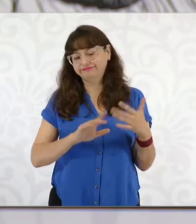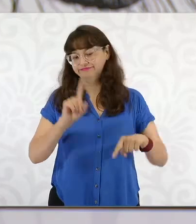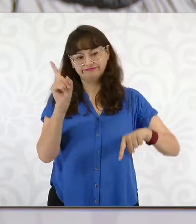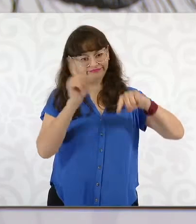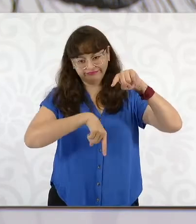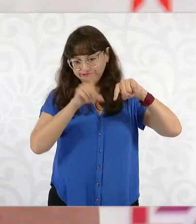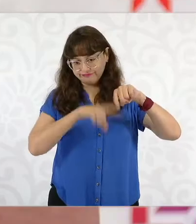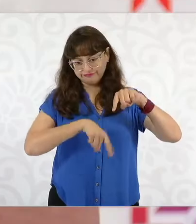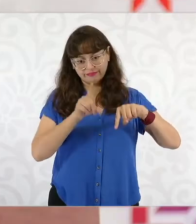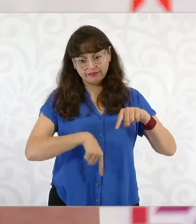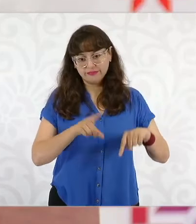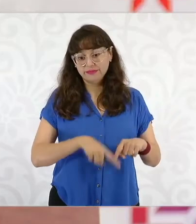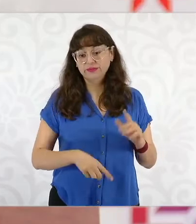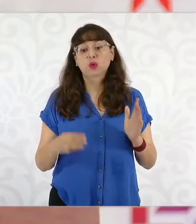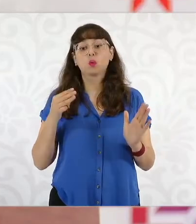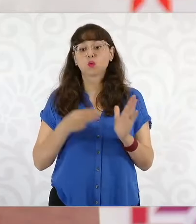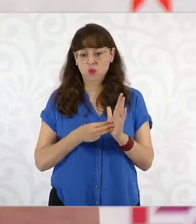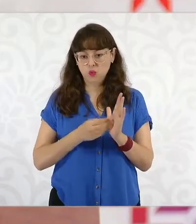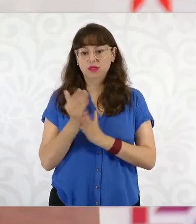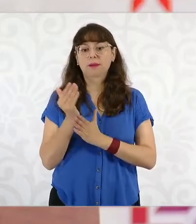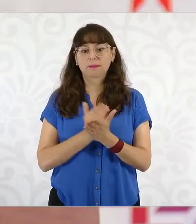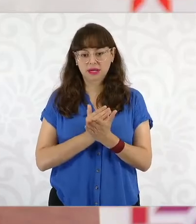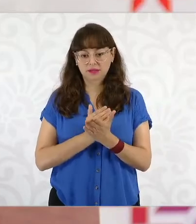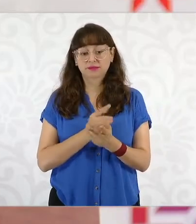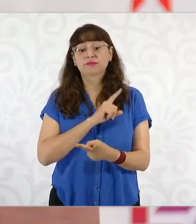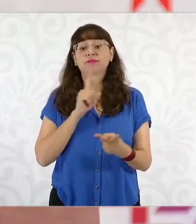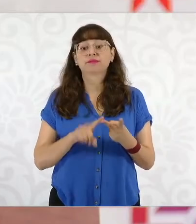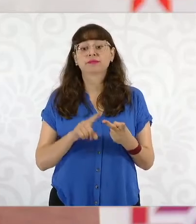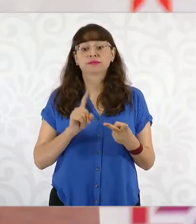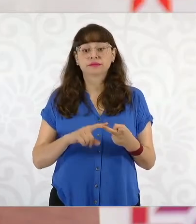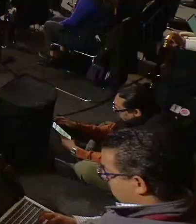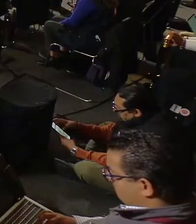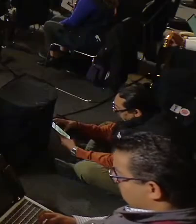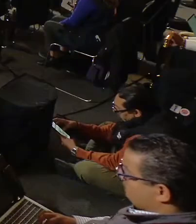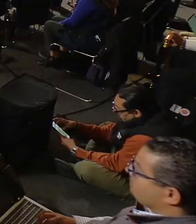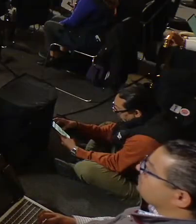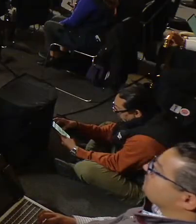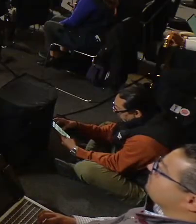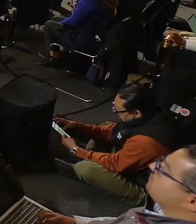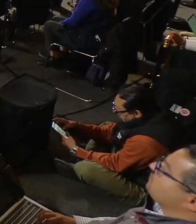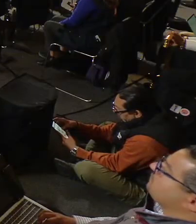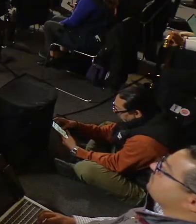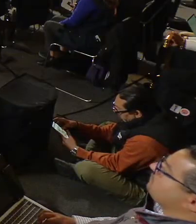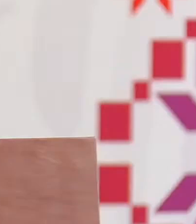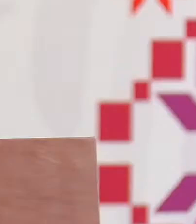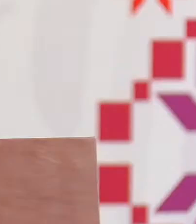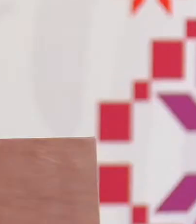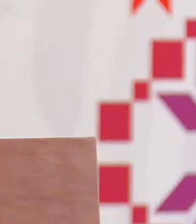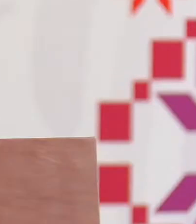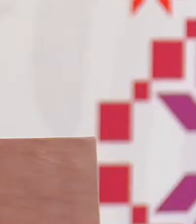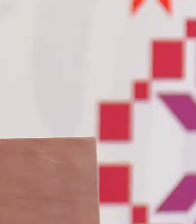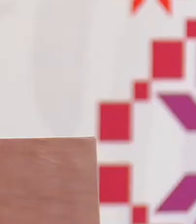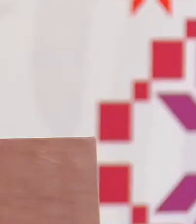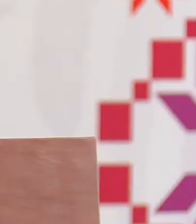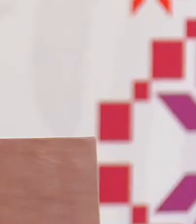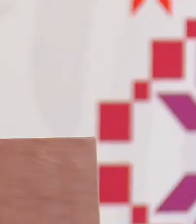corrupción, se bajaron las multas y realmente se está llevando al vehículo en caso pues de una falla mecánica, de algo mucho más grave,